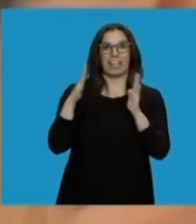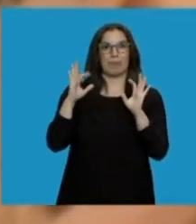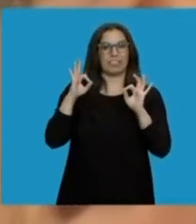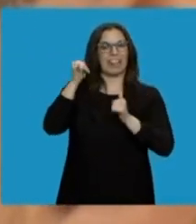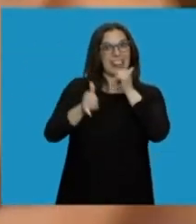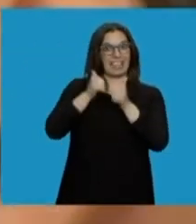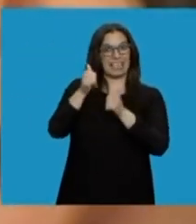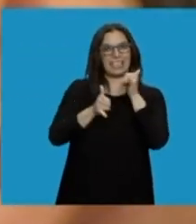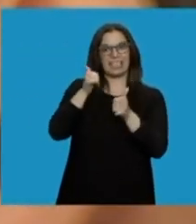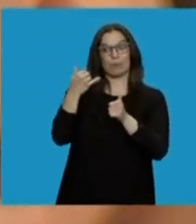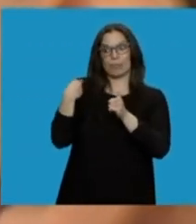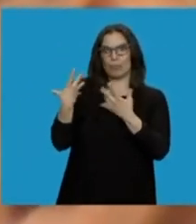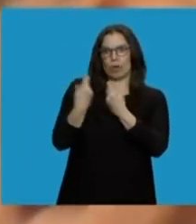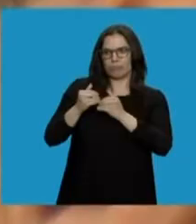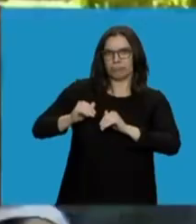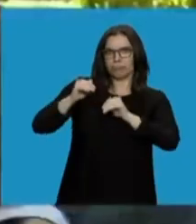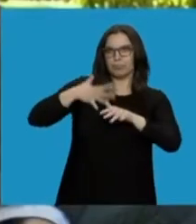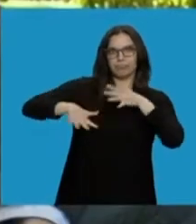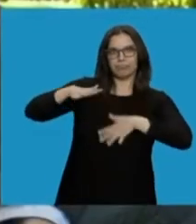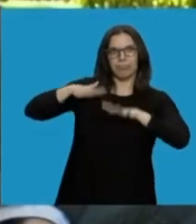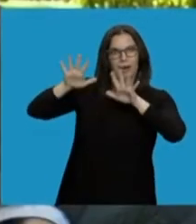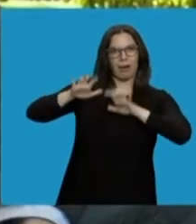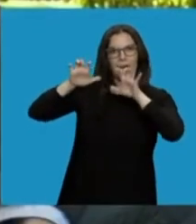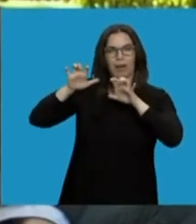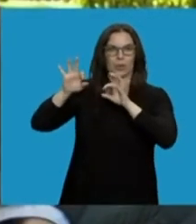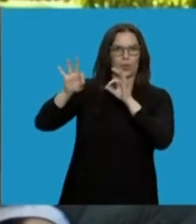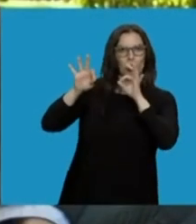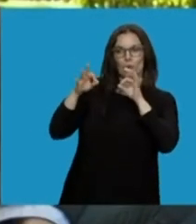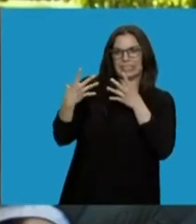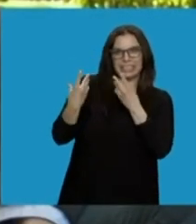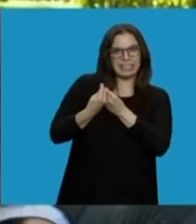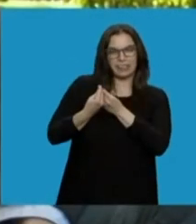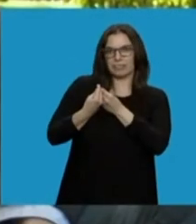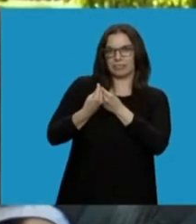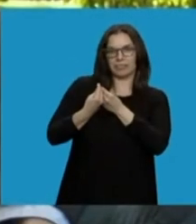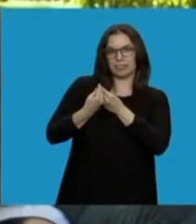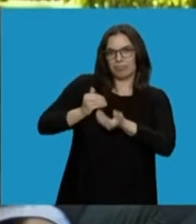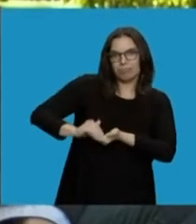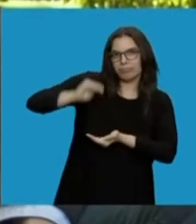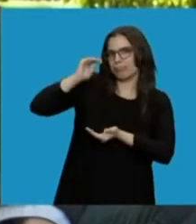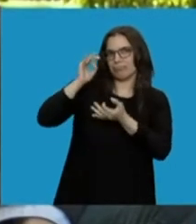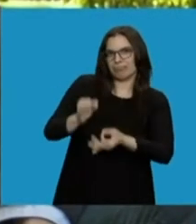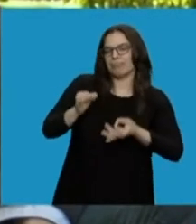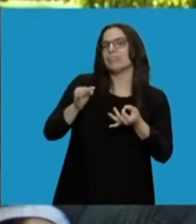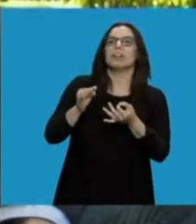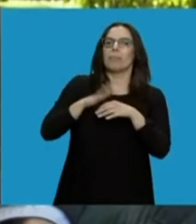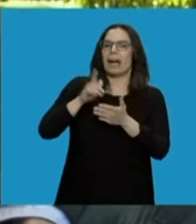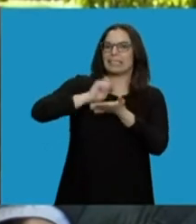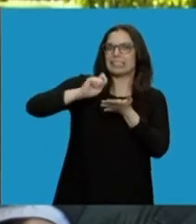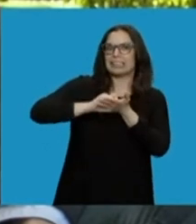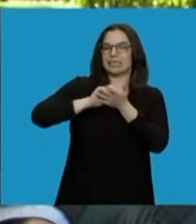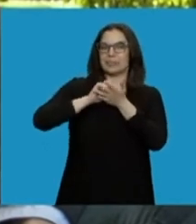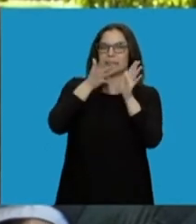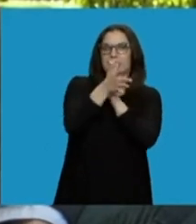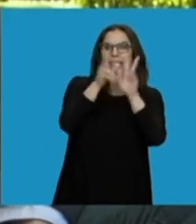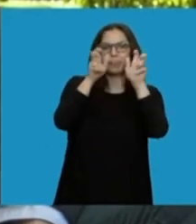ciclismo, que es el con el que aprendió, digamos, pues codo con codo en la redacción a escribir de ciclismo y que firmaba